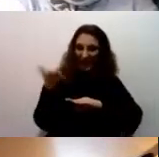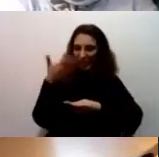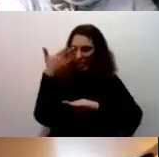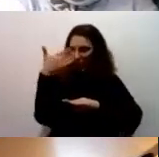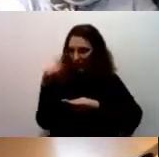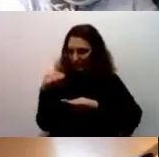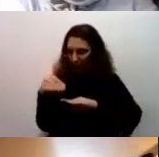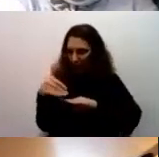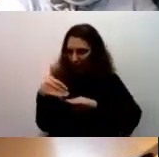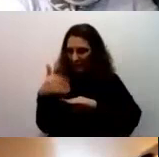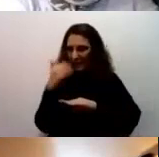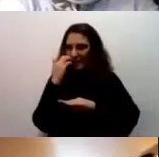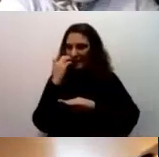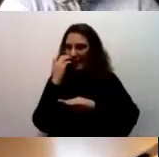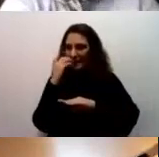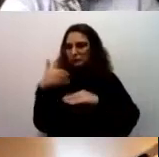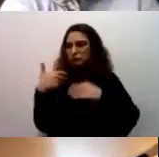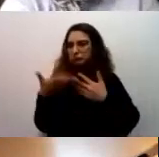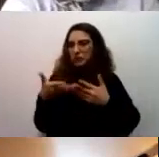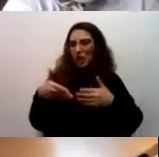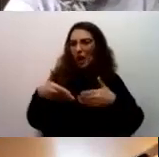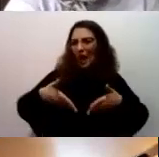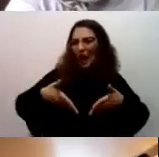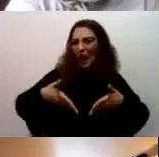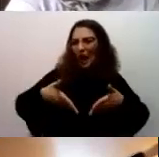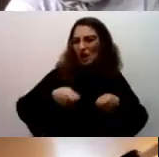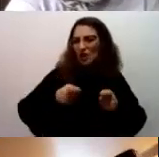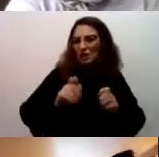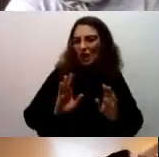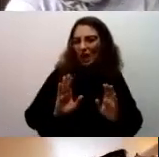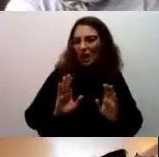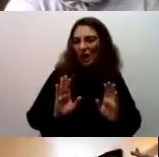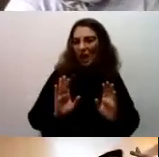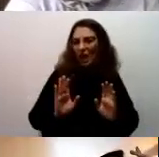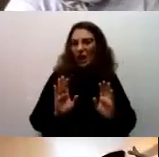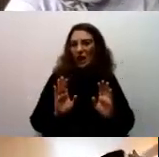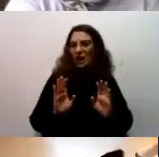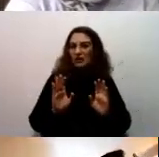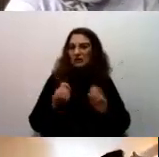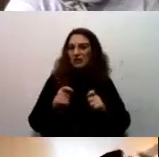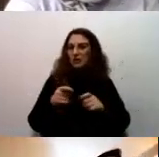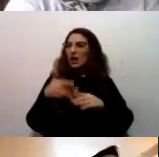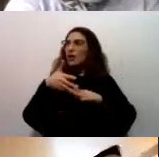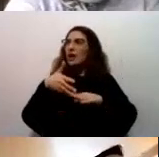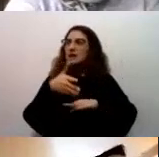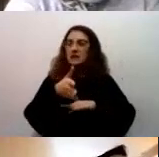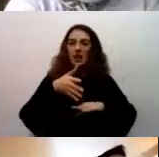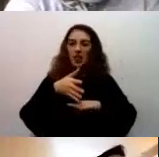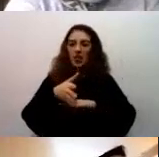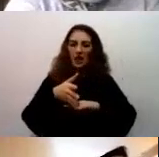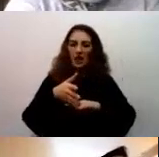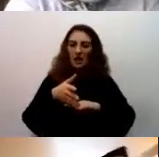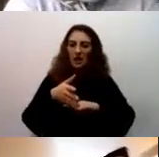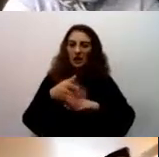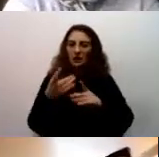si fuera la misma vereda, pero que es el reductor de velocidad transformado en una senda peatonal, y pasa de